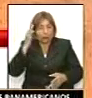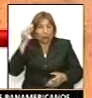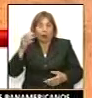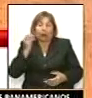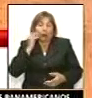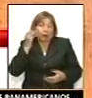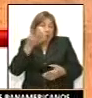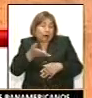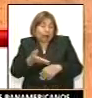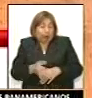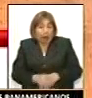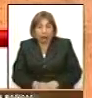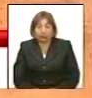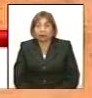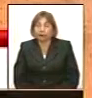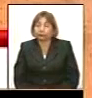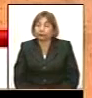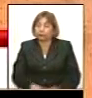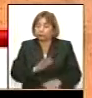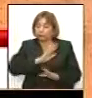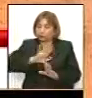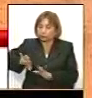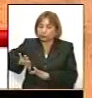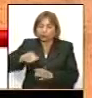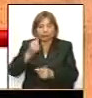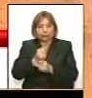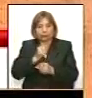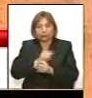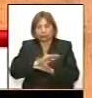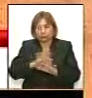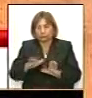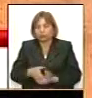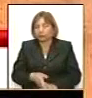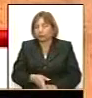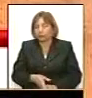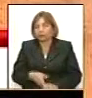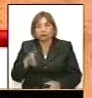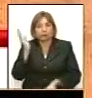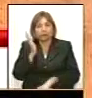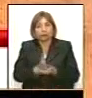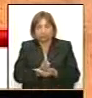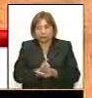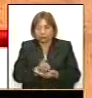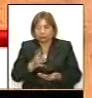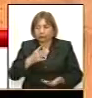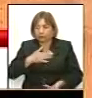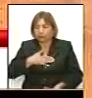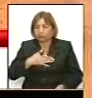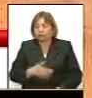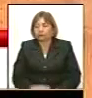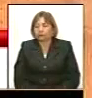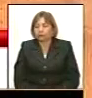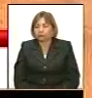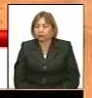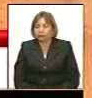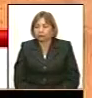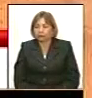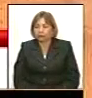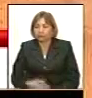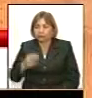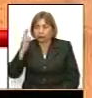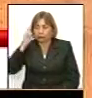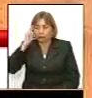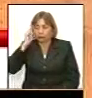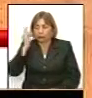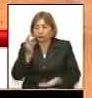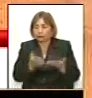inútil, mejor tú deja ese trabajo. Y puede ser sancionado, eso no me parece justo tampoco. Por eso es que a